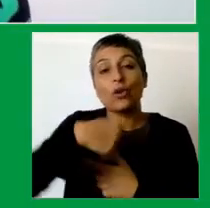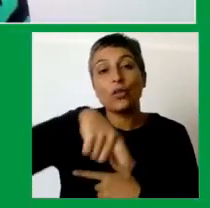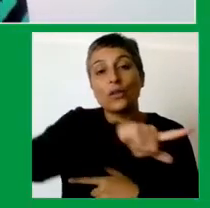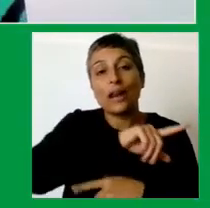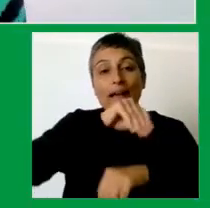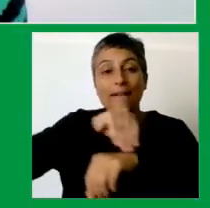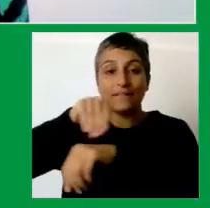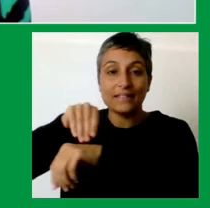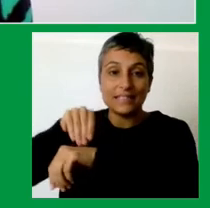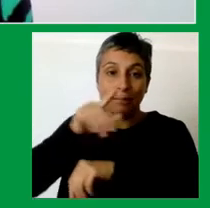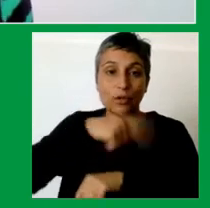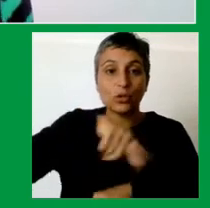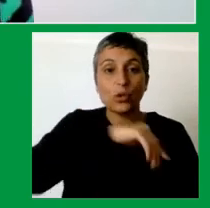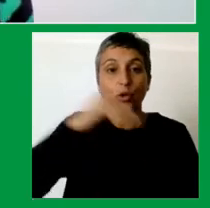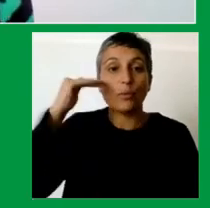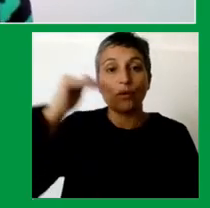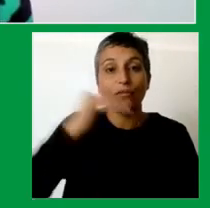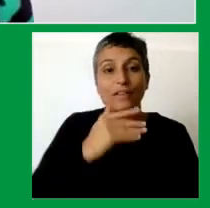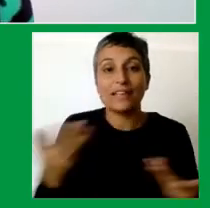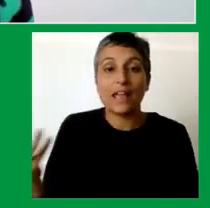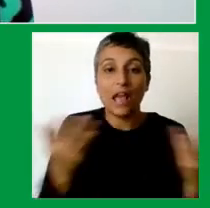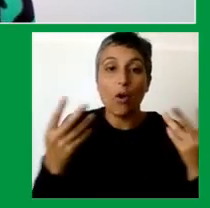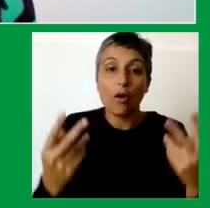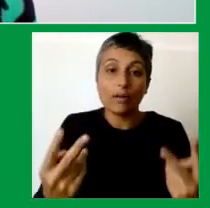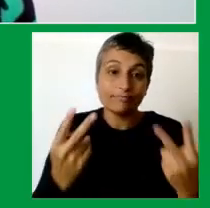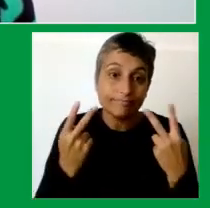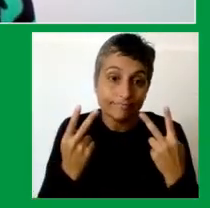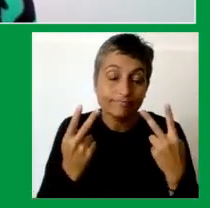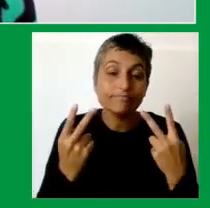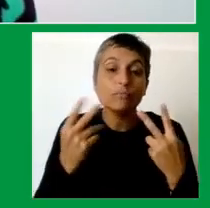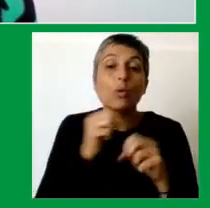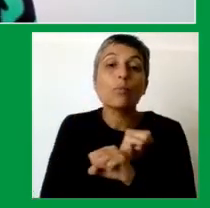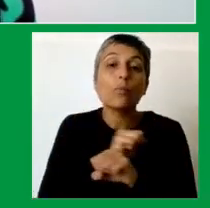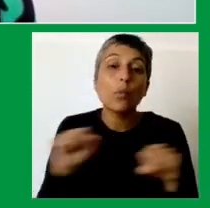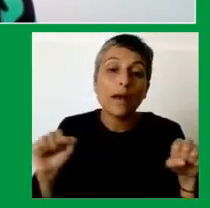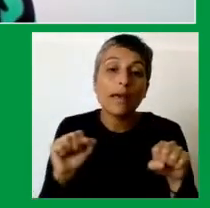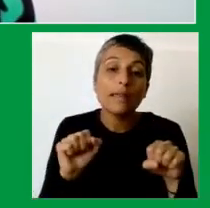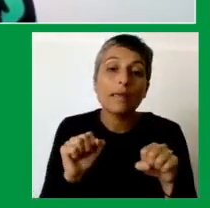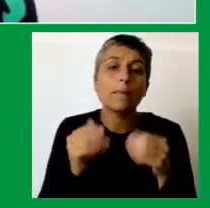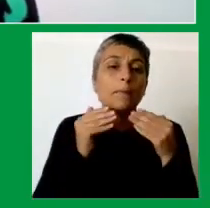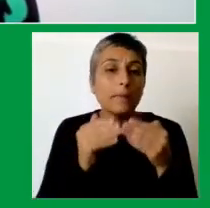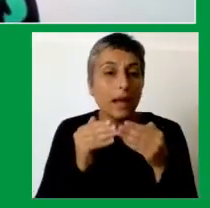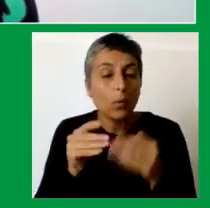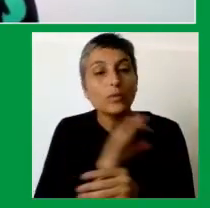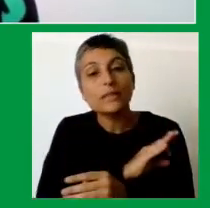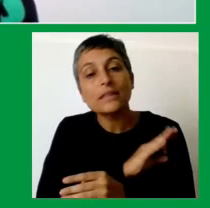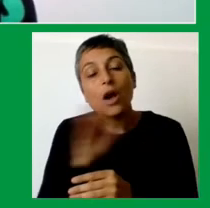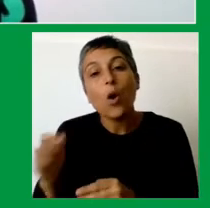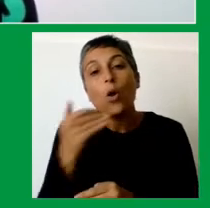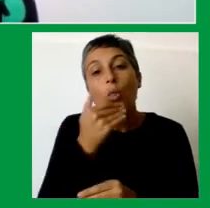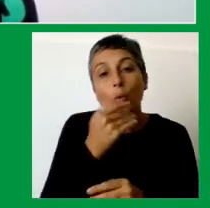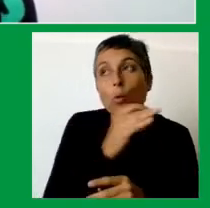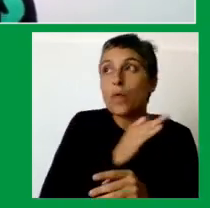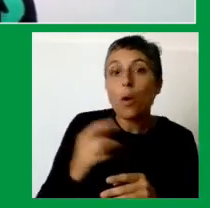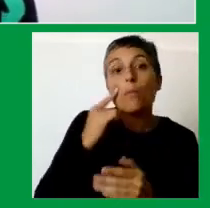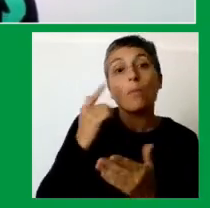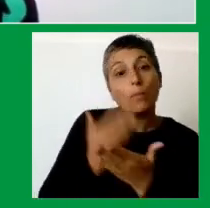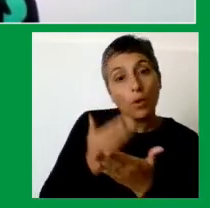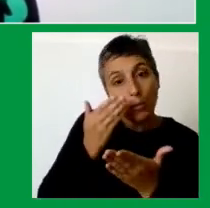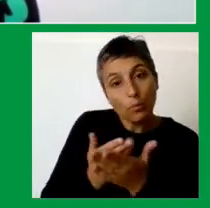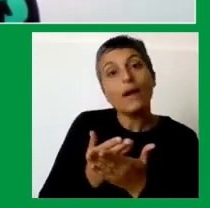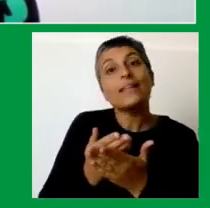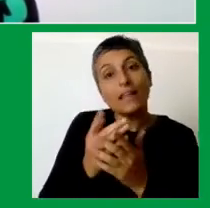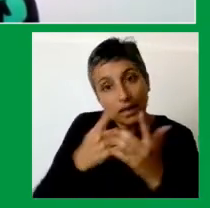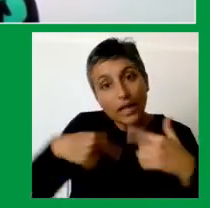este webinar que pueden dejarnos sus consultas, sus preguntas y sugerencias también, que vamos a estar al finalizar de la presentación de Karina